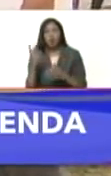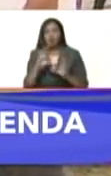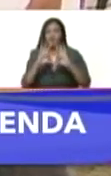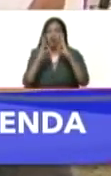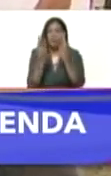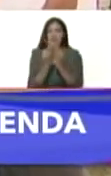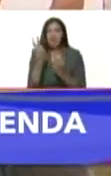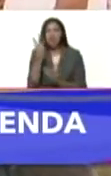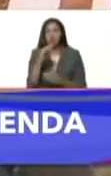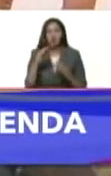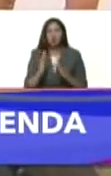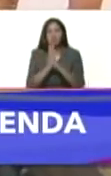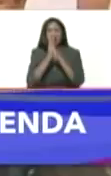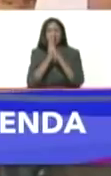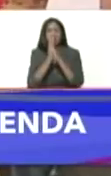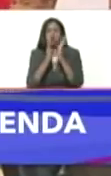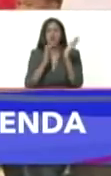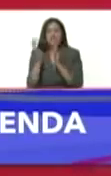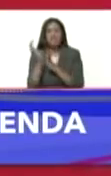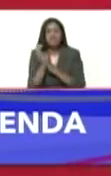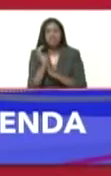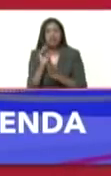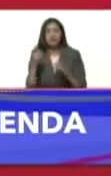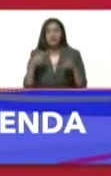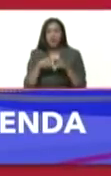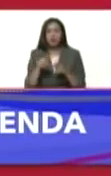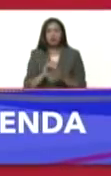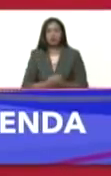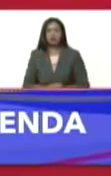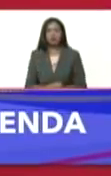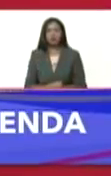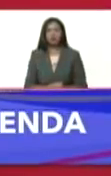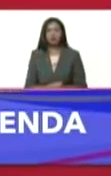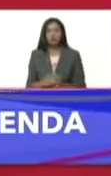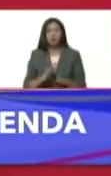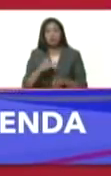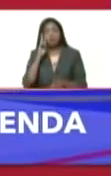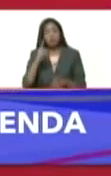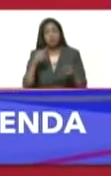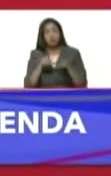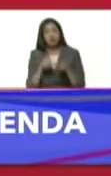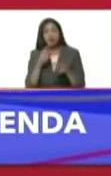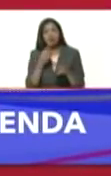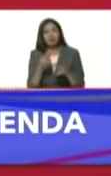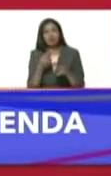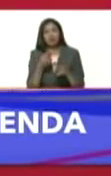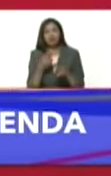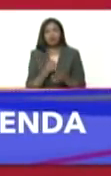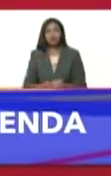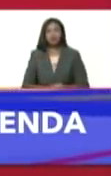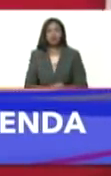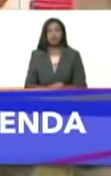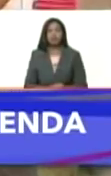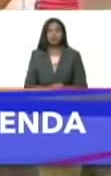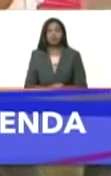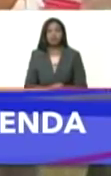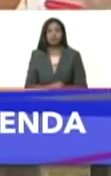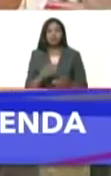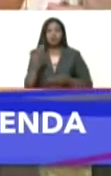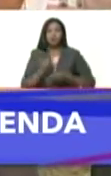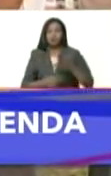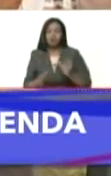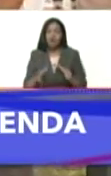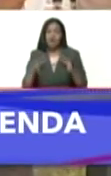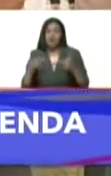dos santos, Cristian y Santiago. Porque fíjate tú lo que dice este cartel que